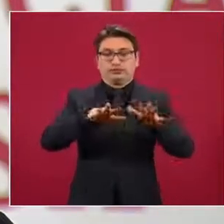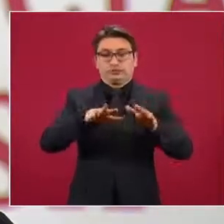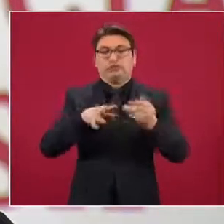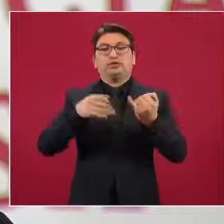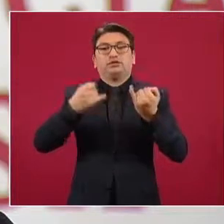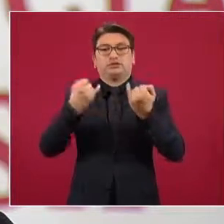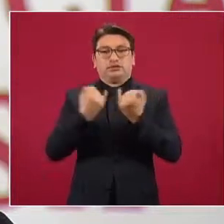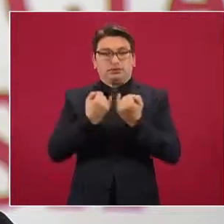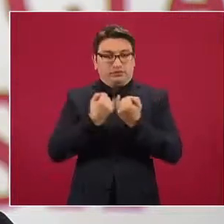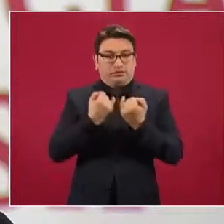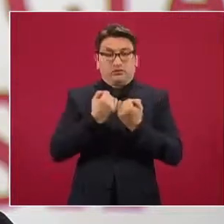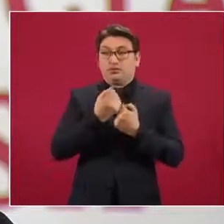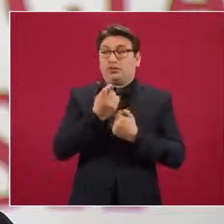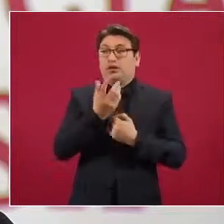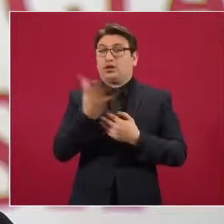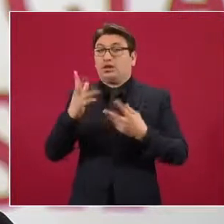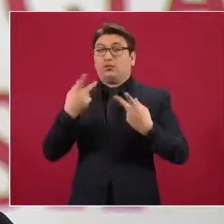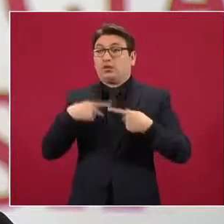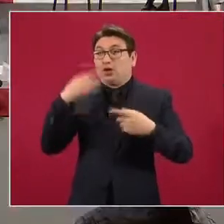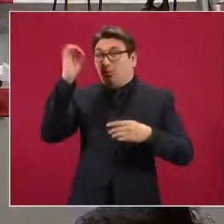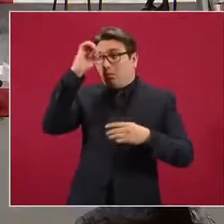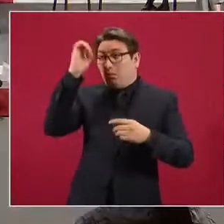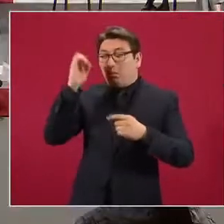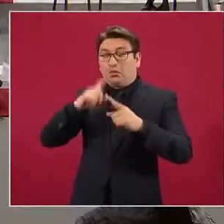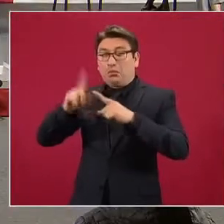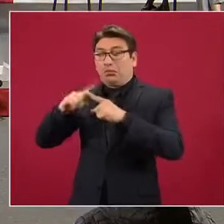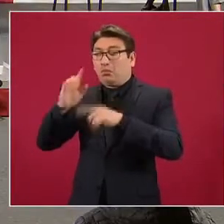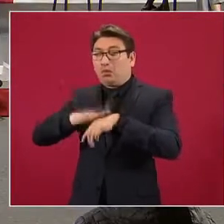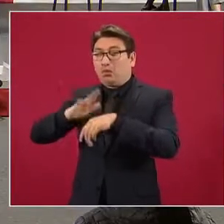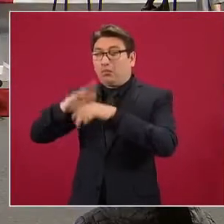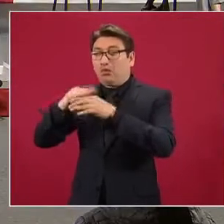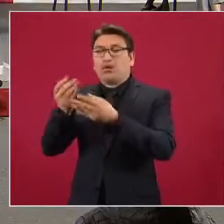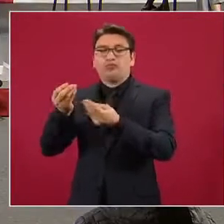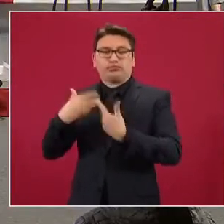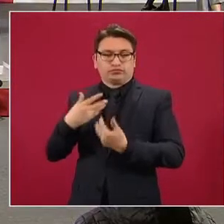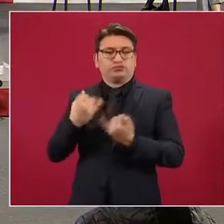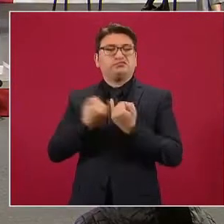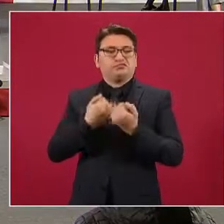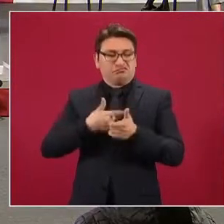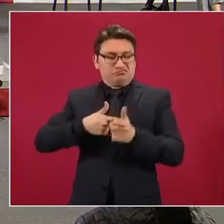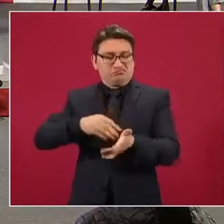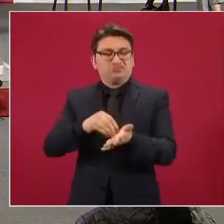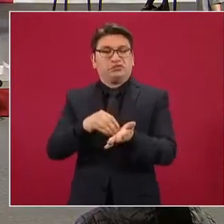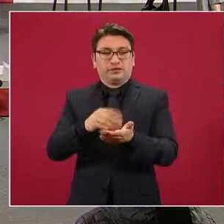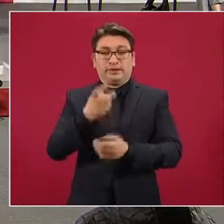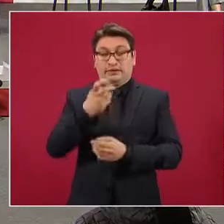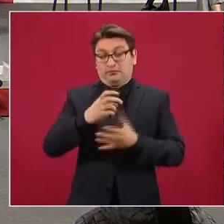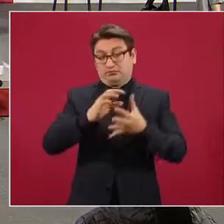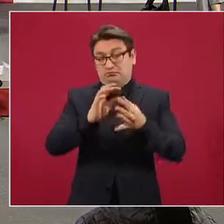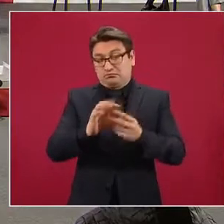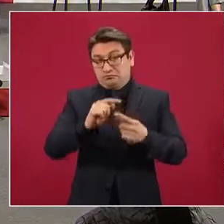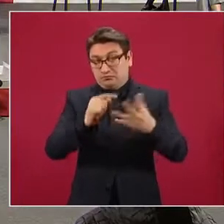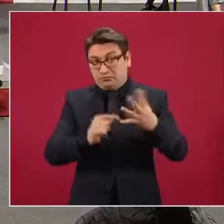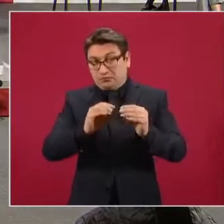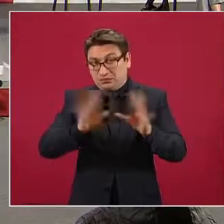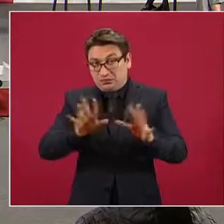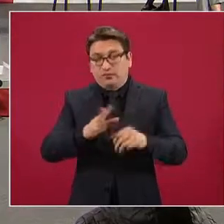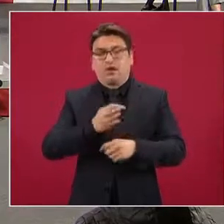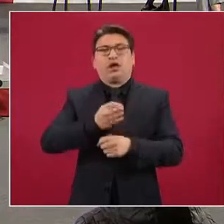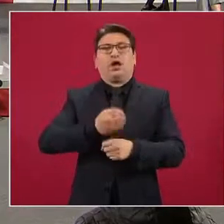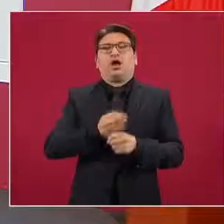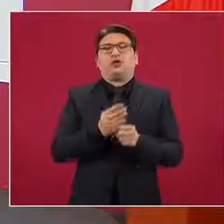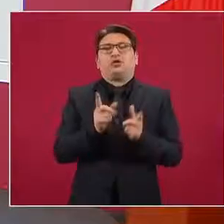de recoger más opiniones. Hechas estas precisiones, quisiera